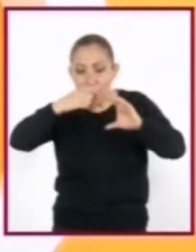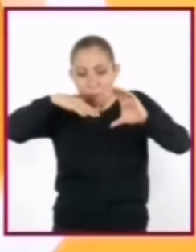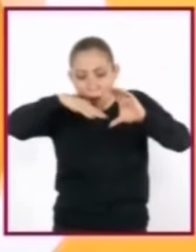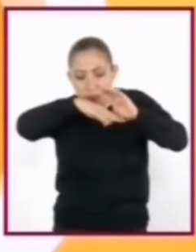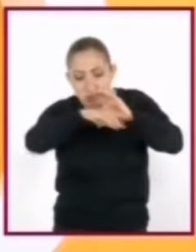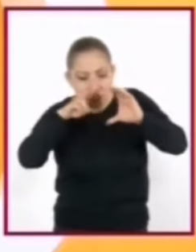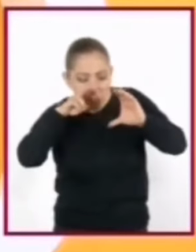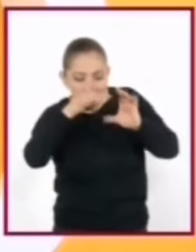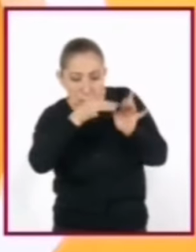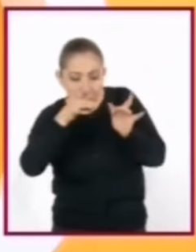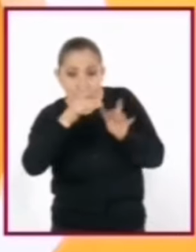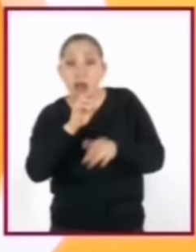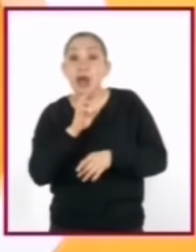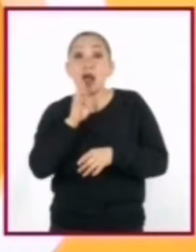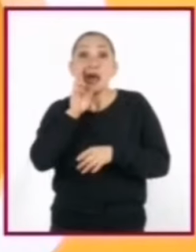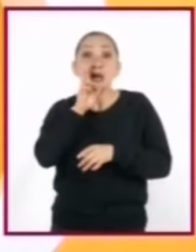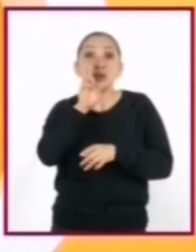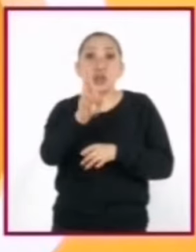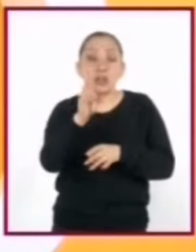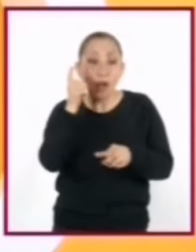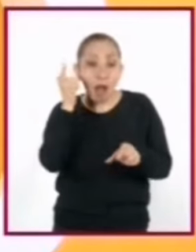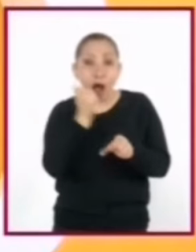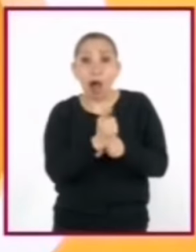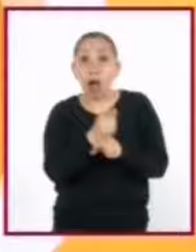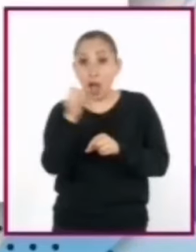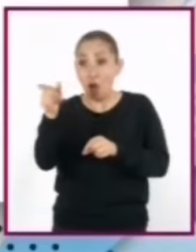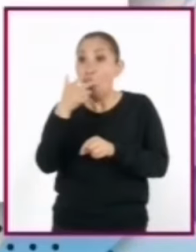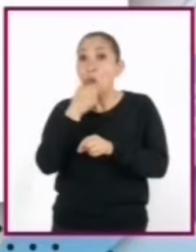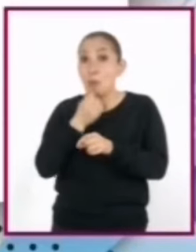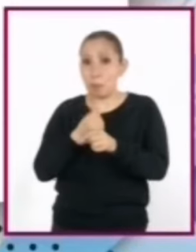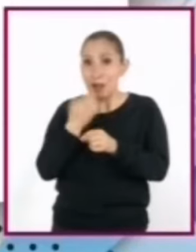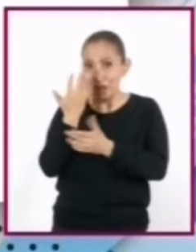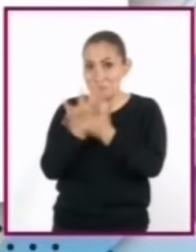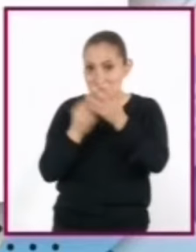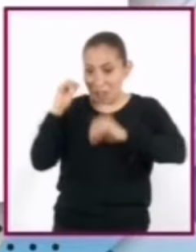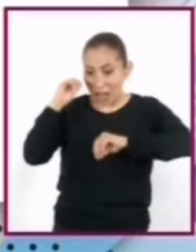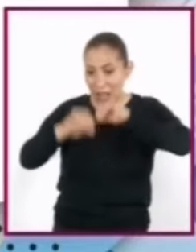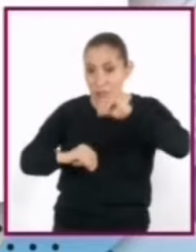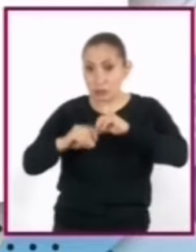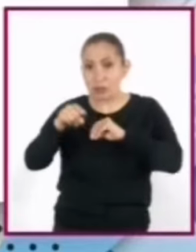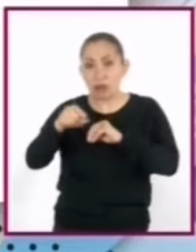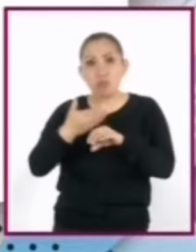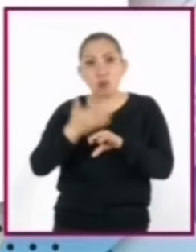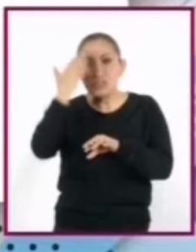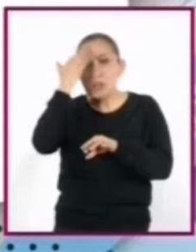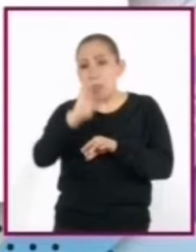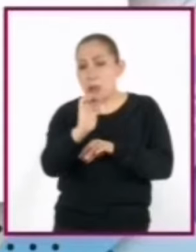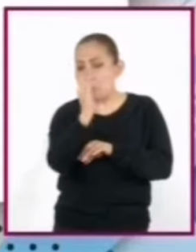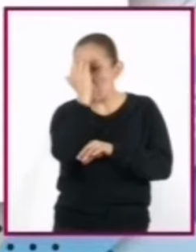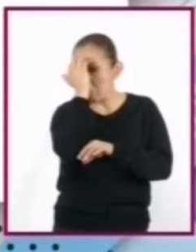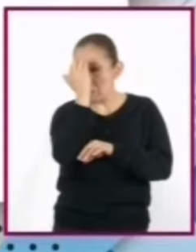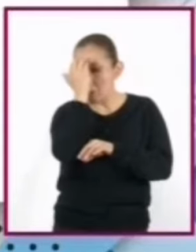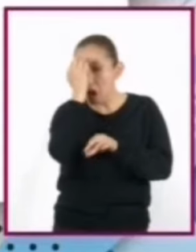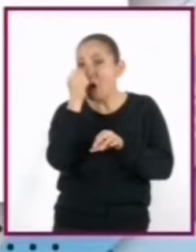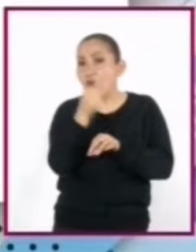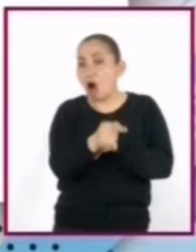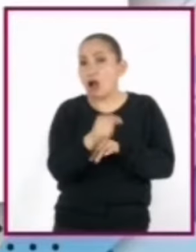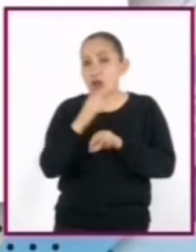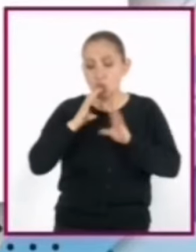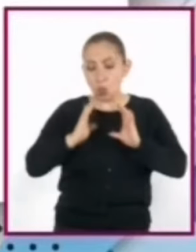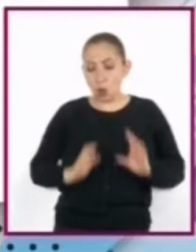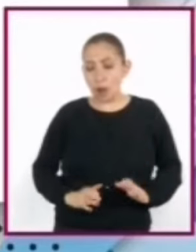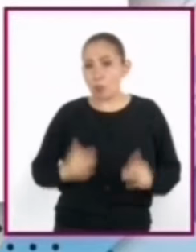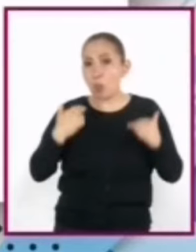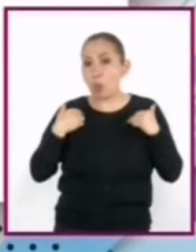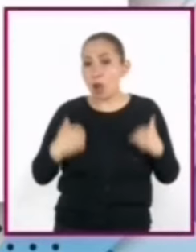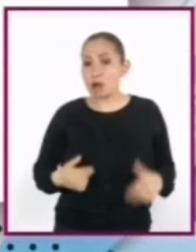computarizada. Los resultados demuestran que el artesano que la creó estaba muy familiarizado con la